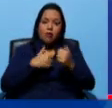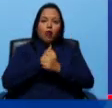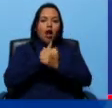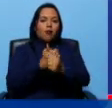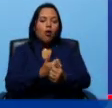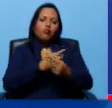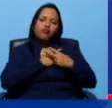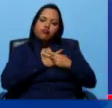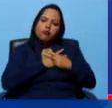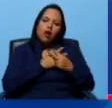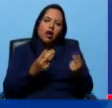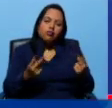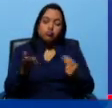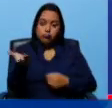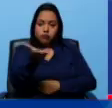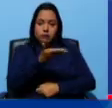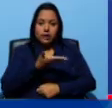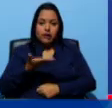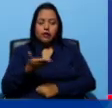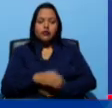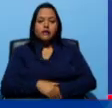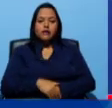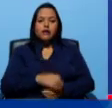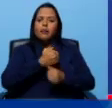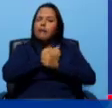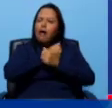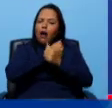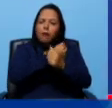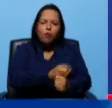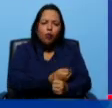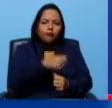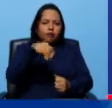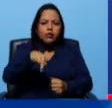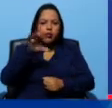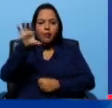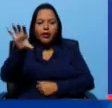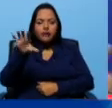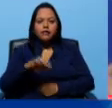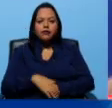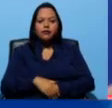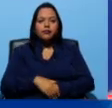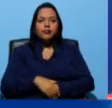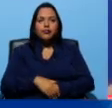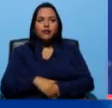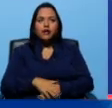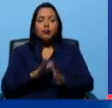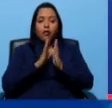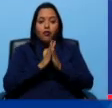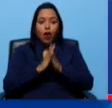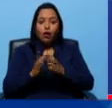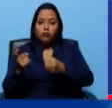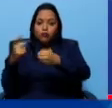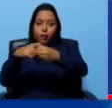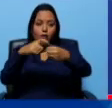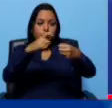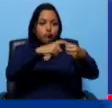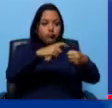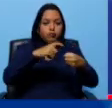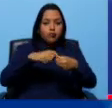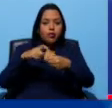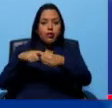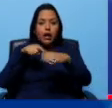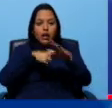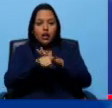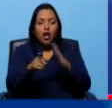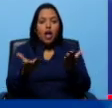vocación de ustedes, por el amor que le tienen a este país, que se vayan reincorporando a las aulas